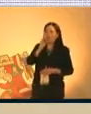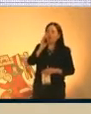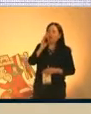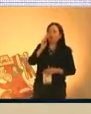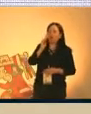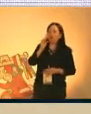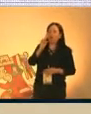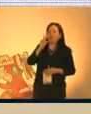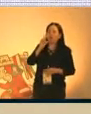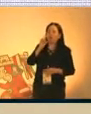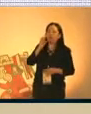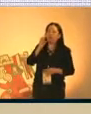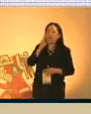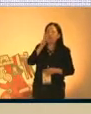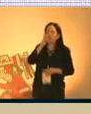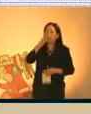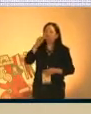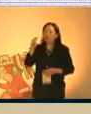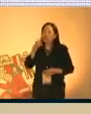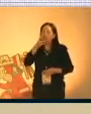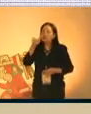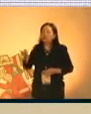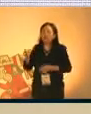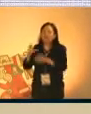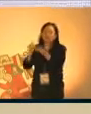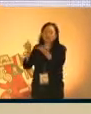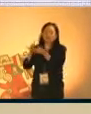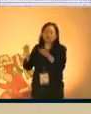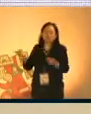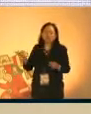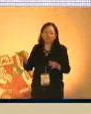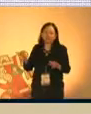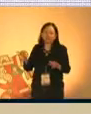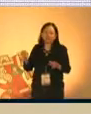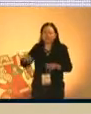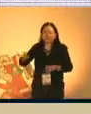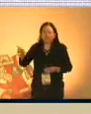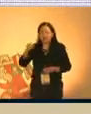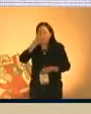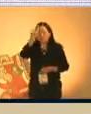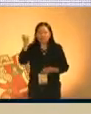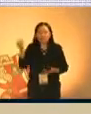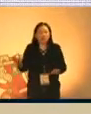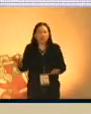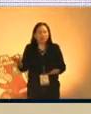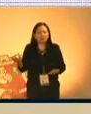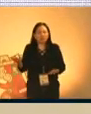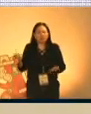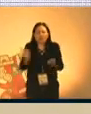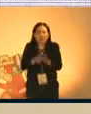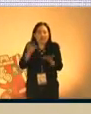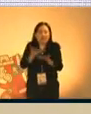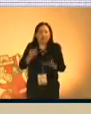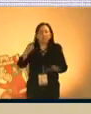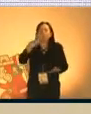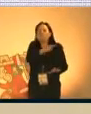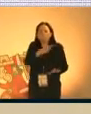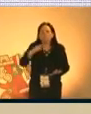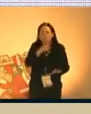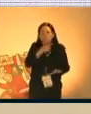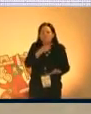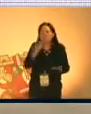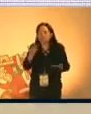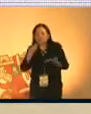instrucciones en abstracto porque bolívar no está en el sitio y ahí hay que actuar con rapidez y con